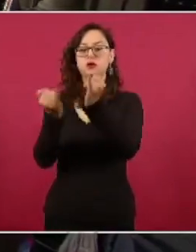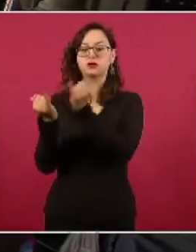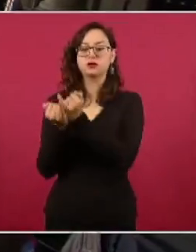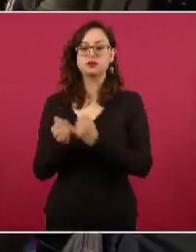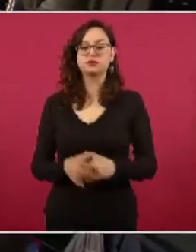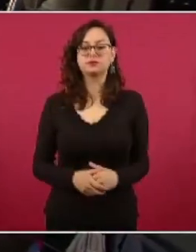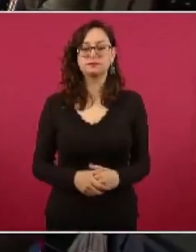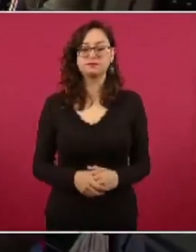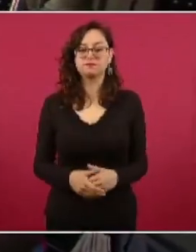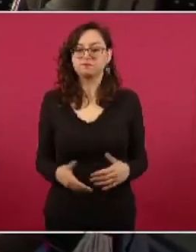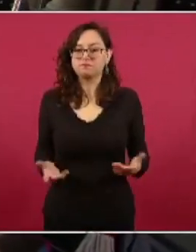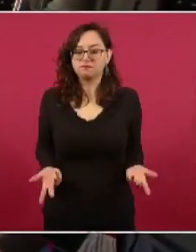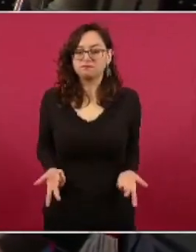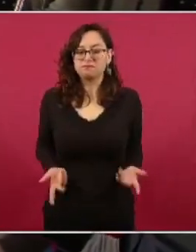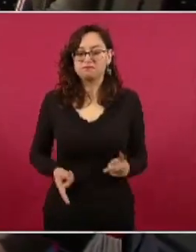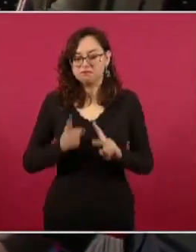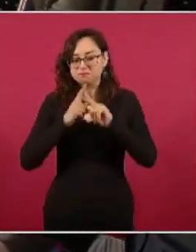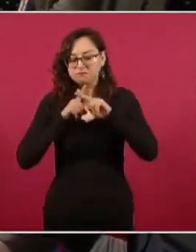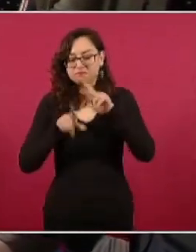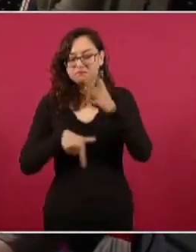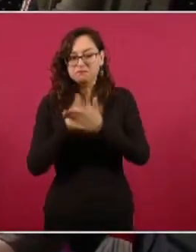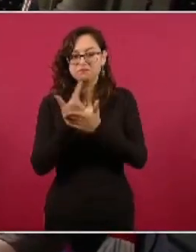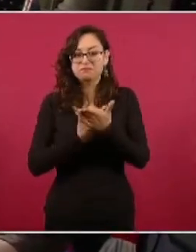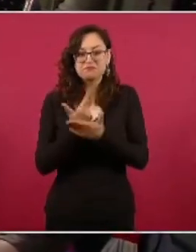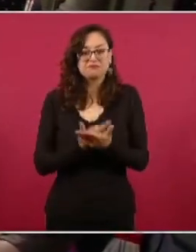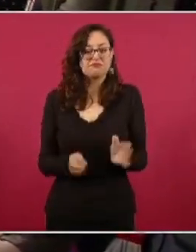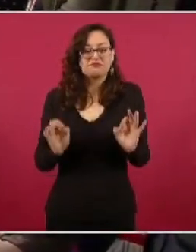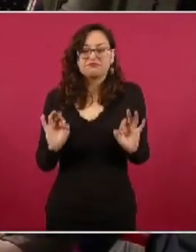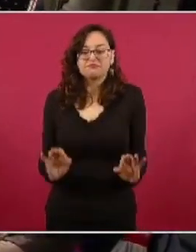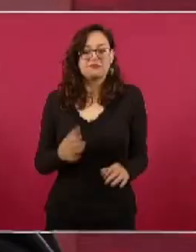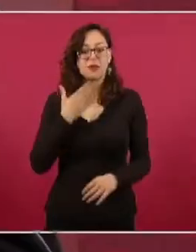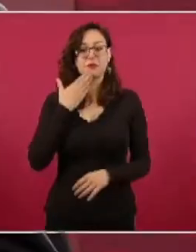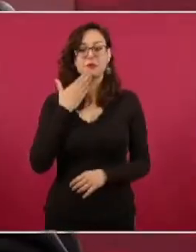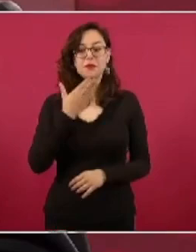Entonces la fórmula funciona.